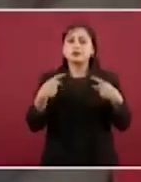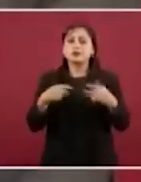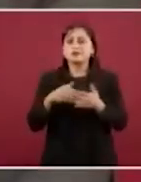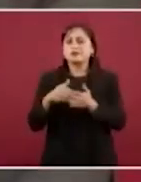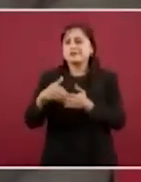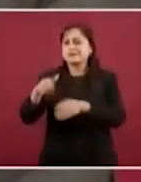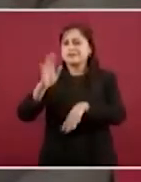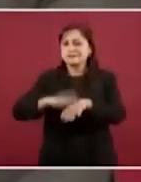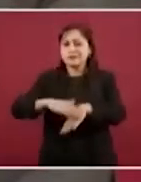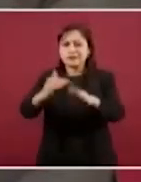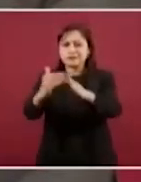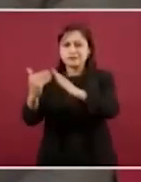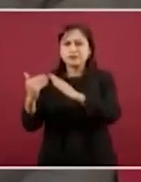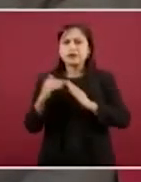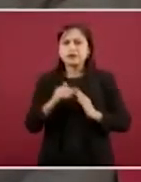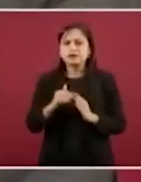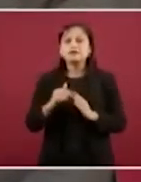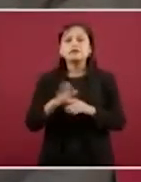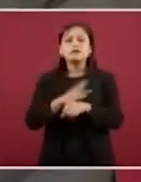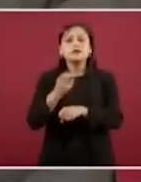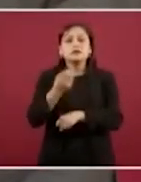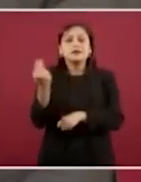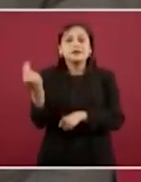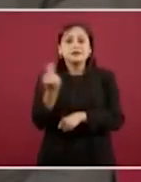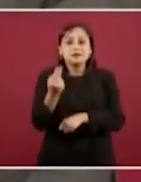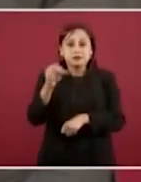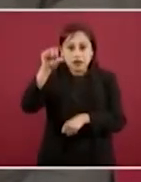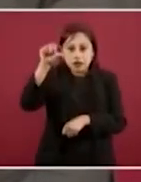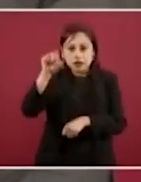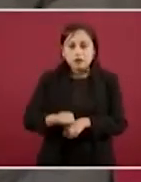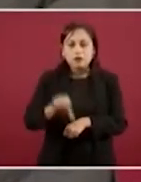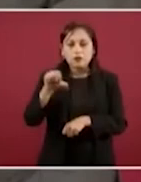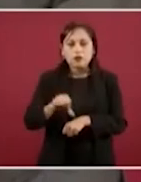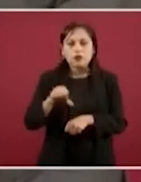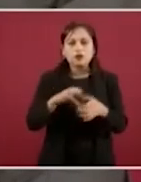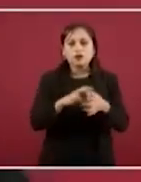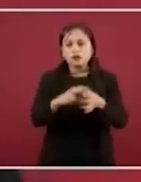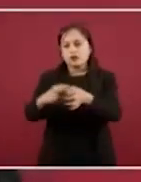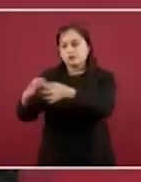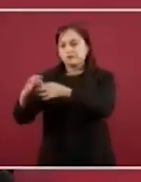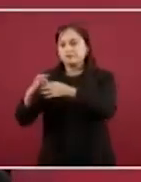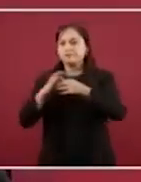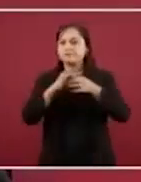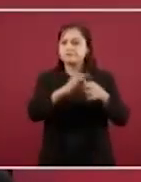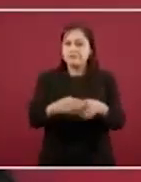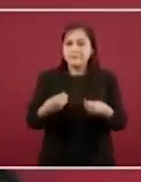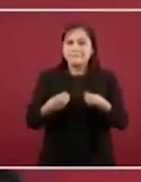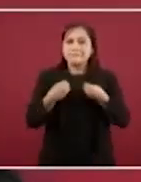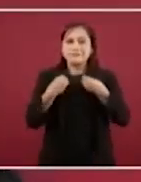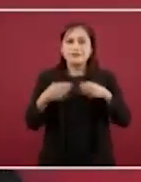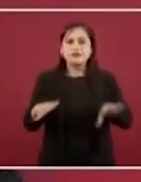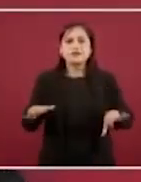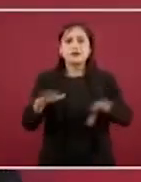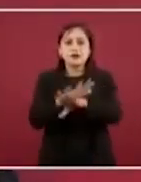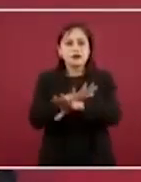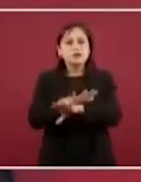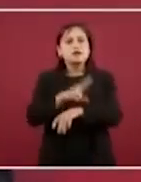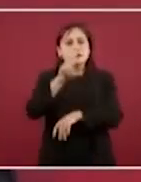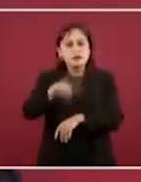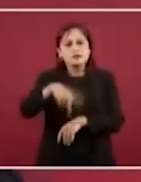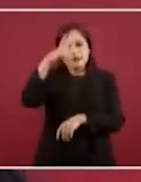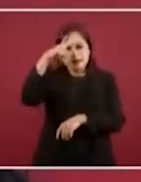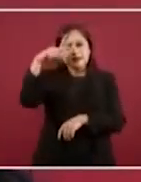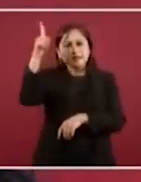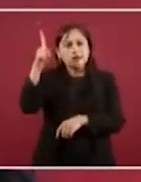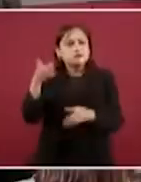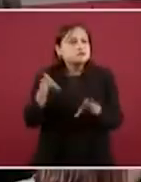hogares. Hoy ser solidario y cambiar la realidad es tan sencillo como inscribirse al